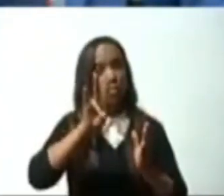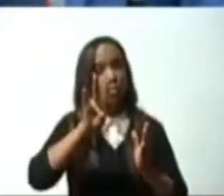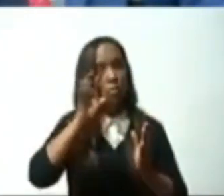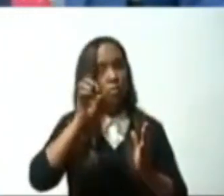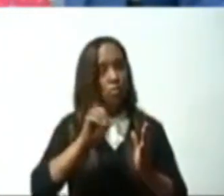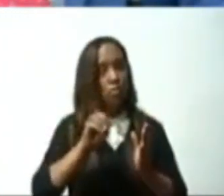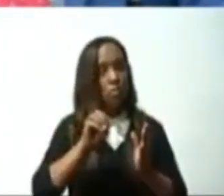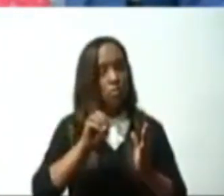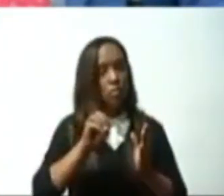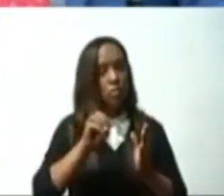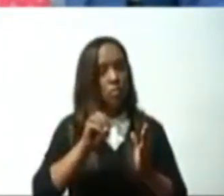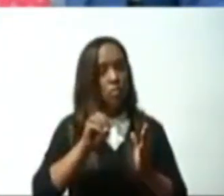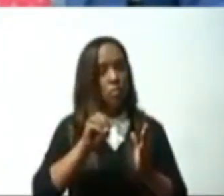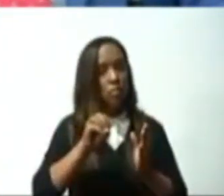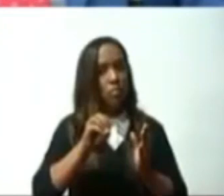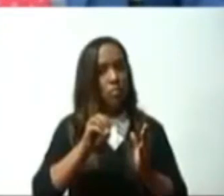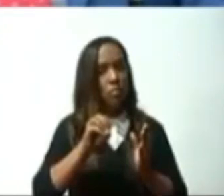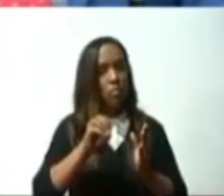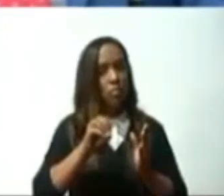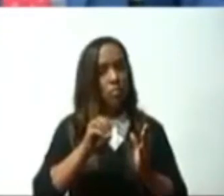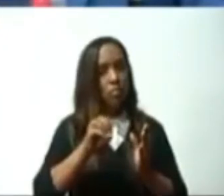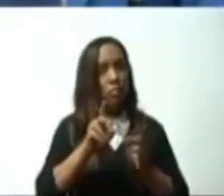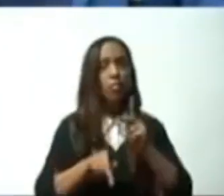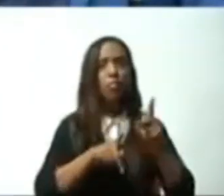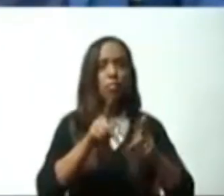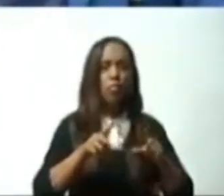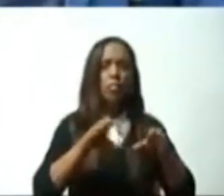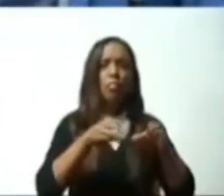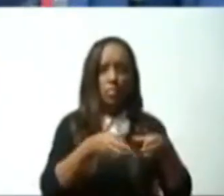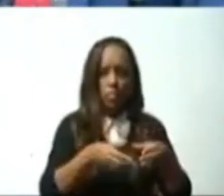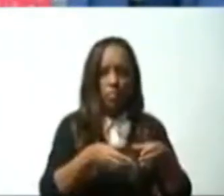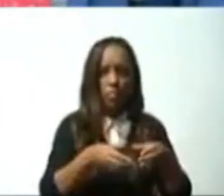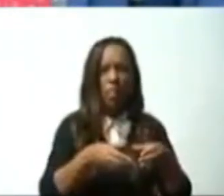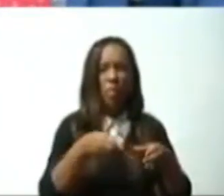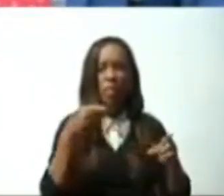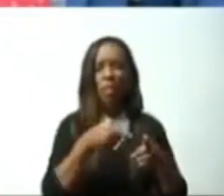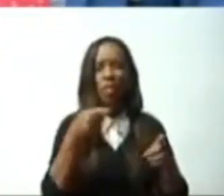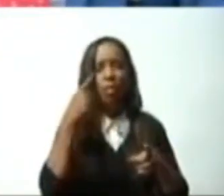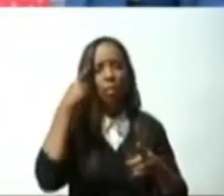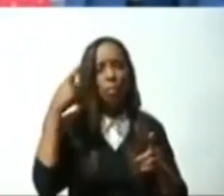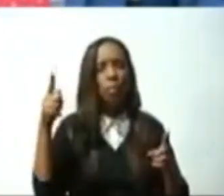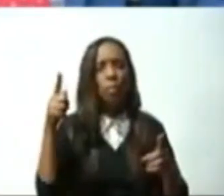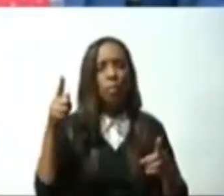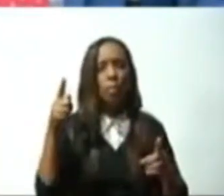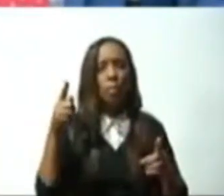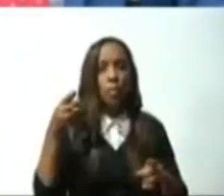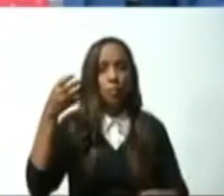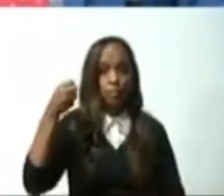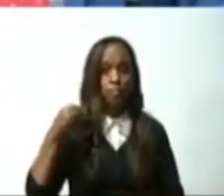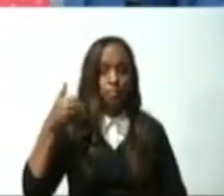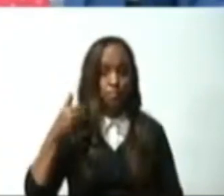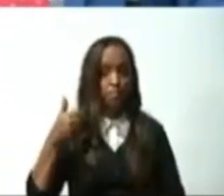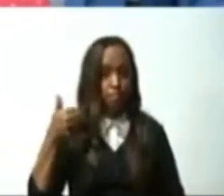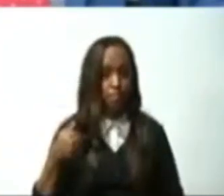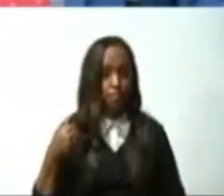la convocatoria de las partes, incluido la Superintendencia de Pensiones, y junto con ellos invitamos a